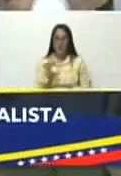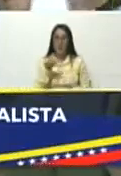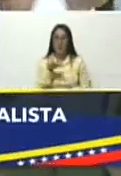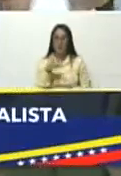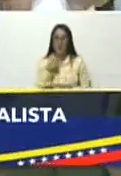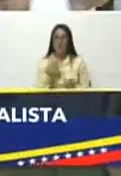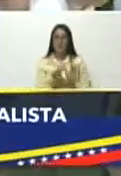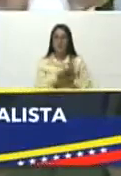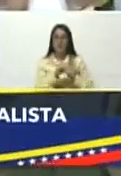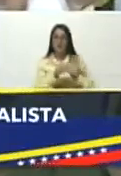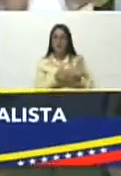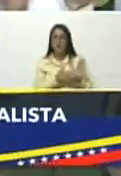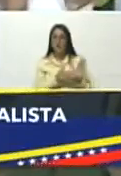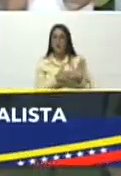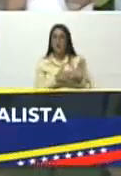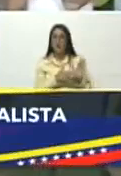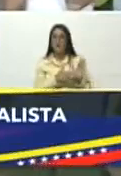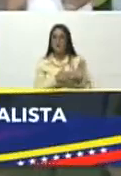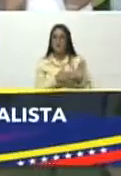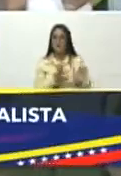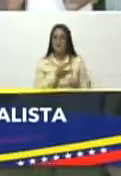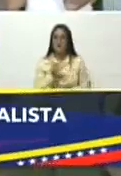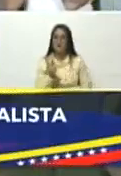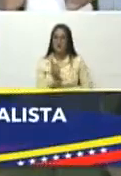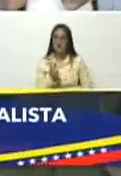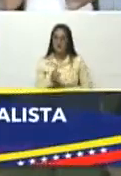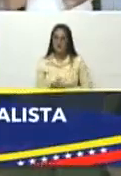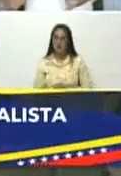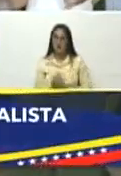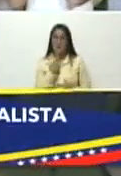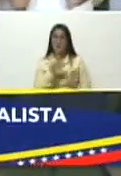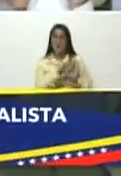la Constitución de la República Bolivariana de Venezuela.